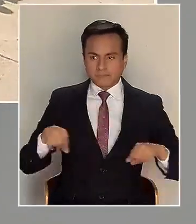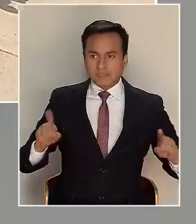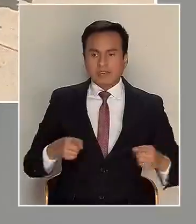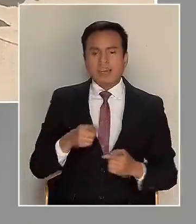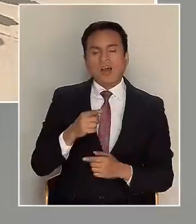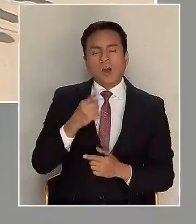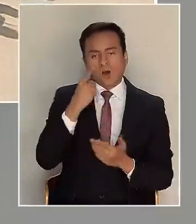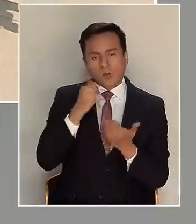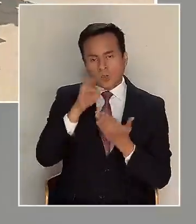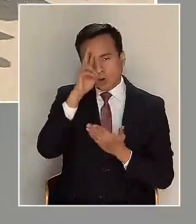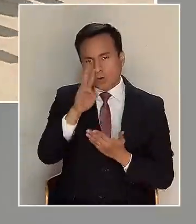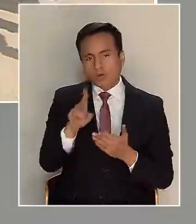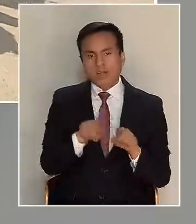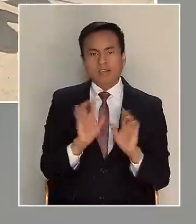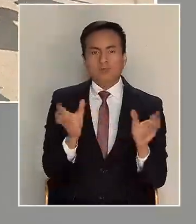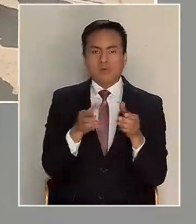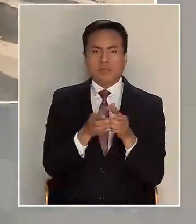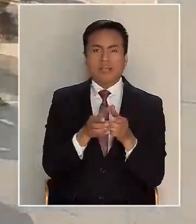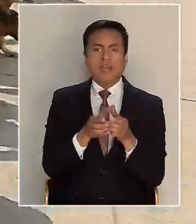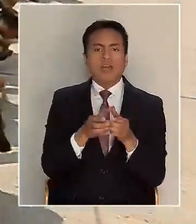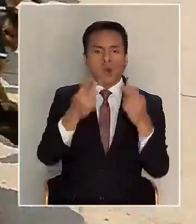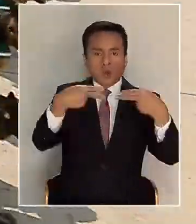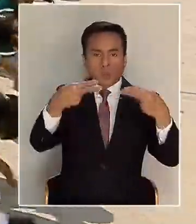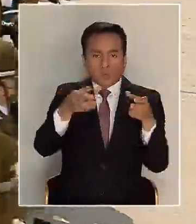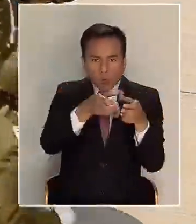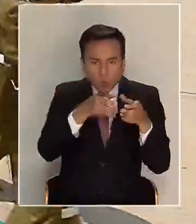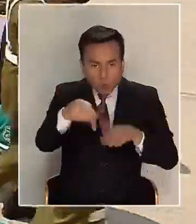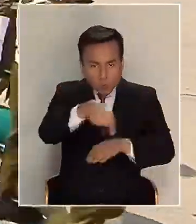Rinde honores una escuadra del Grupo de Fronteras,